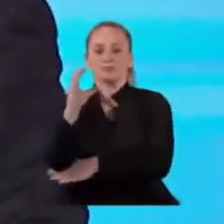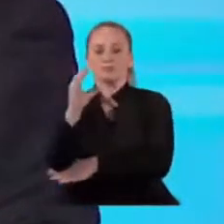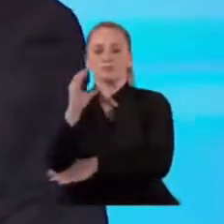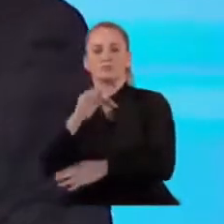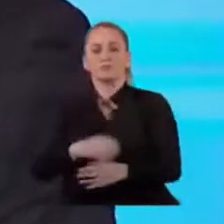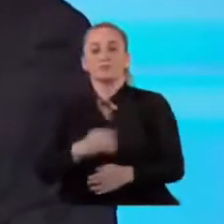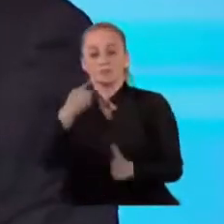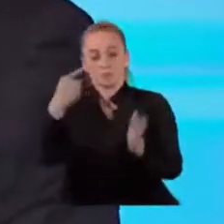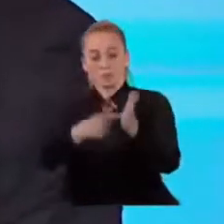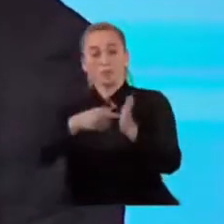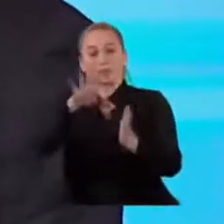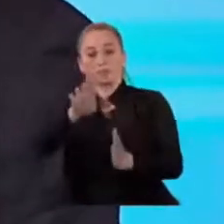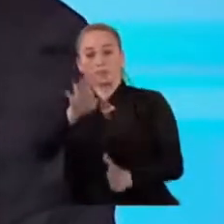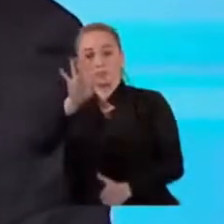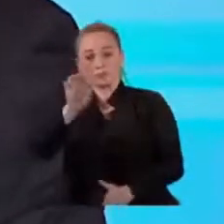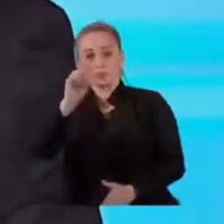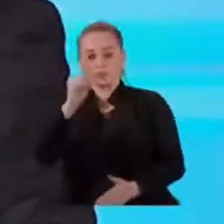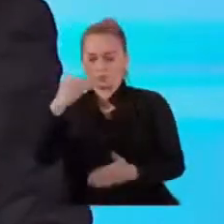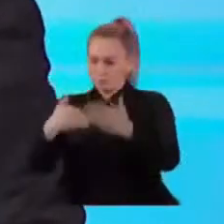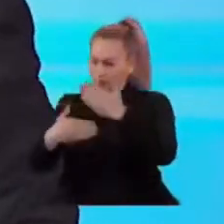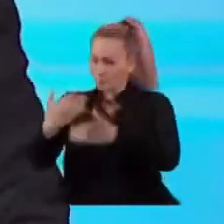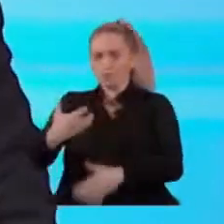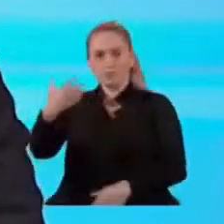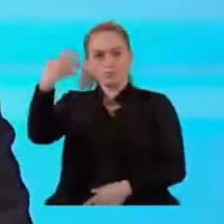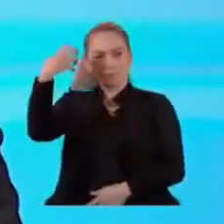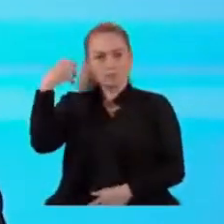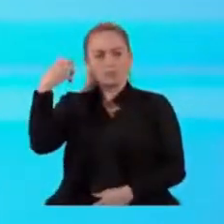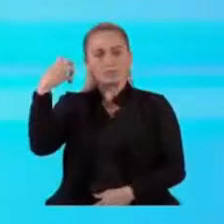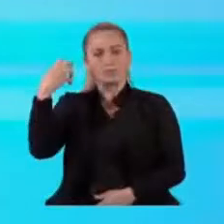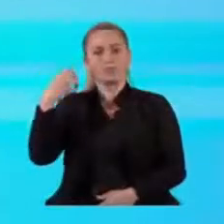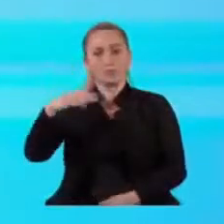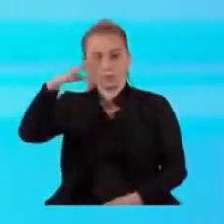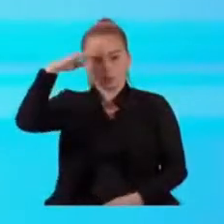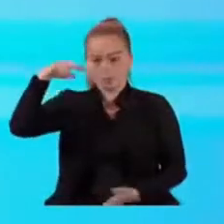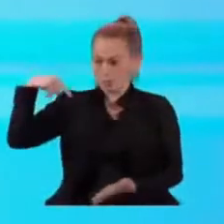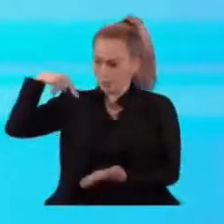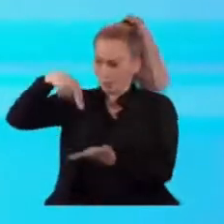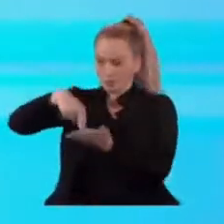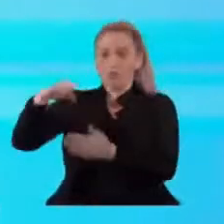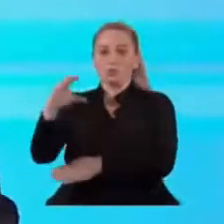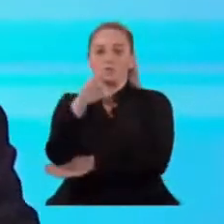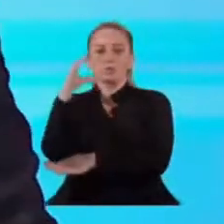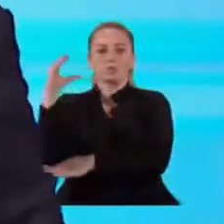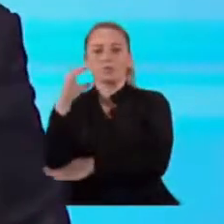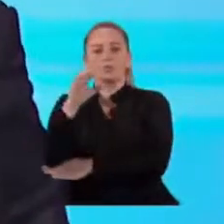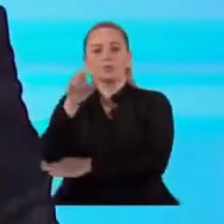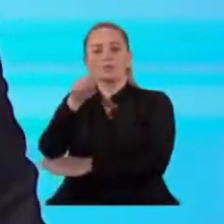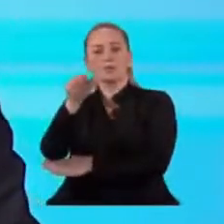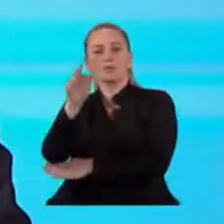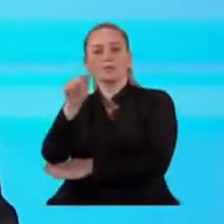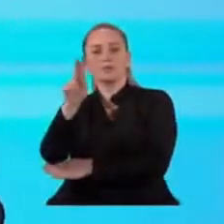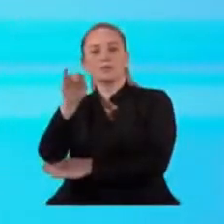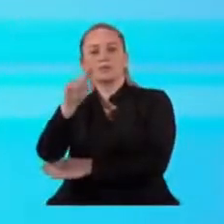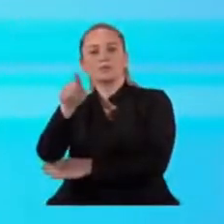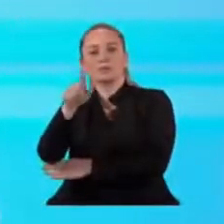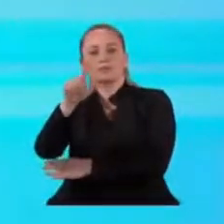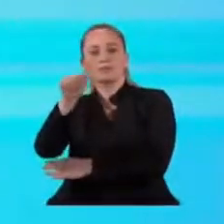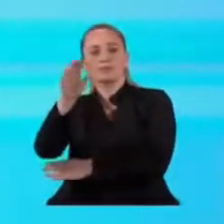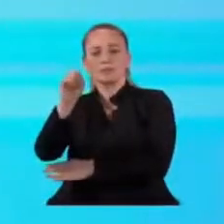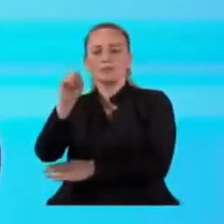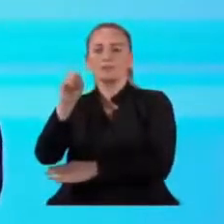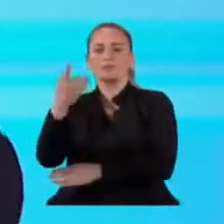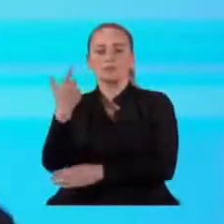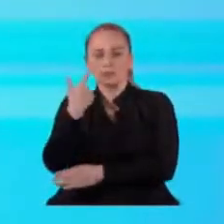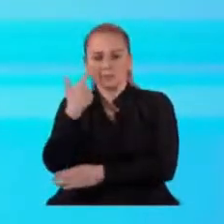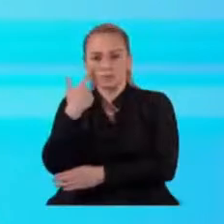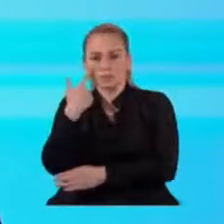En 1980, el filósofo colombiano Estanislao Zuleta escribió ese